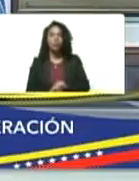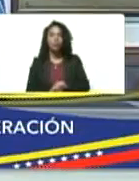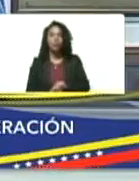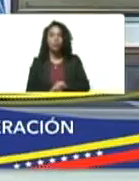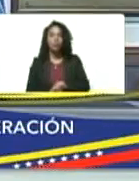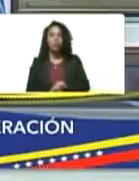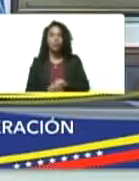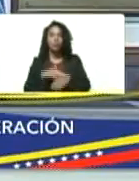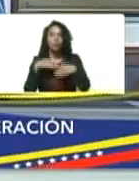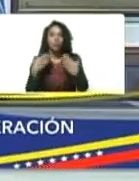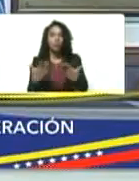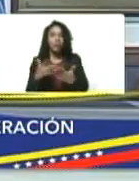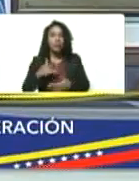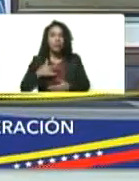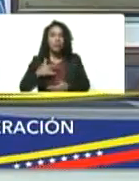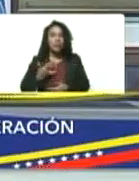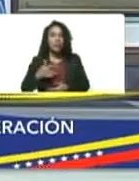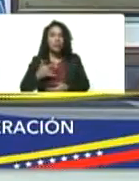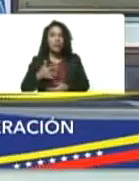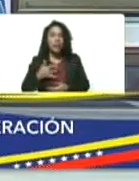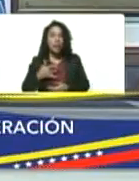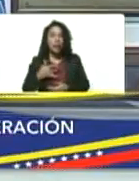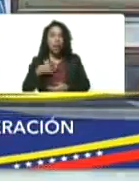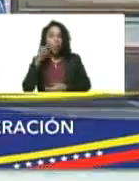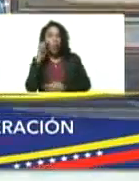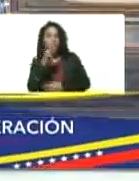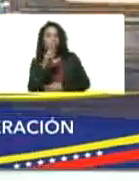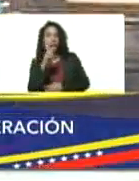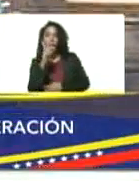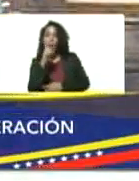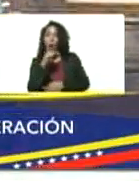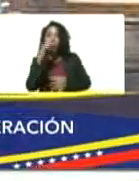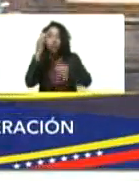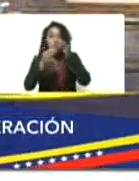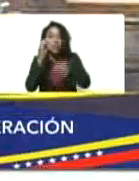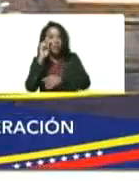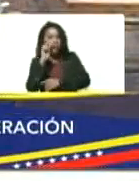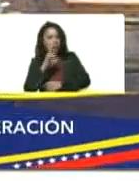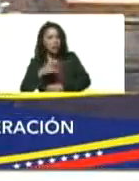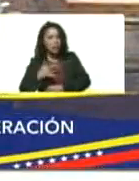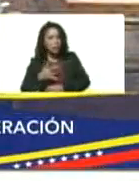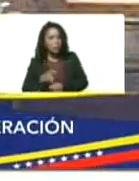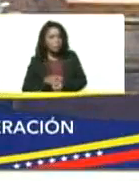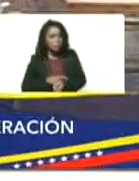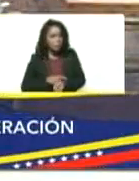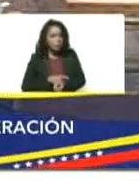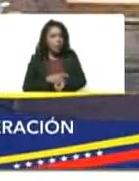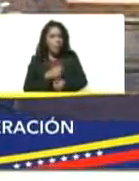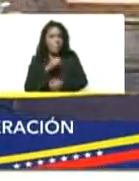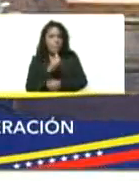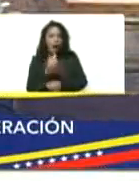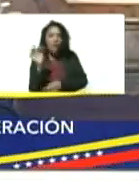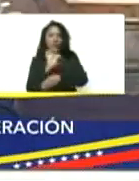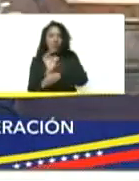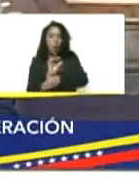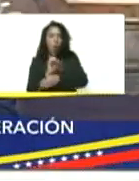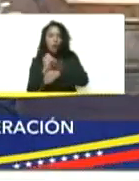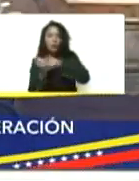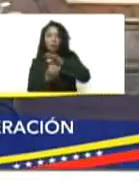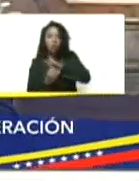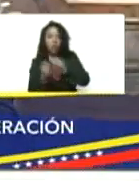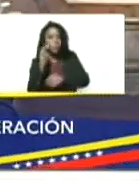lo que uno siente cuando ve una injusticia cuando ve el mal funcionamiento de una institución